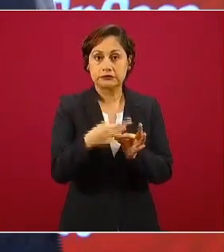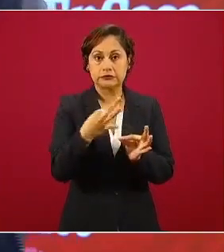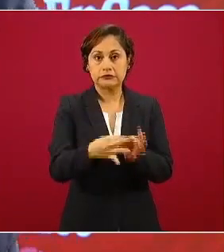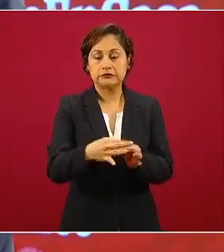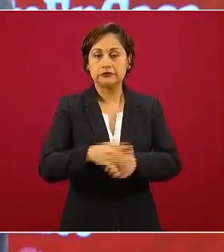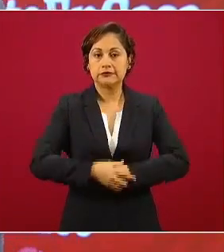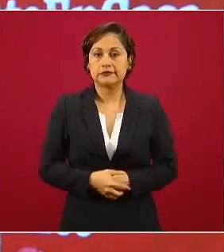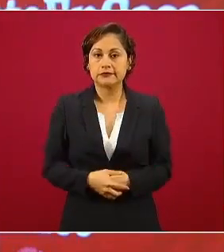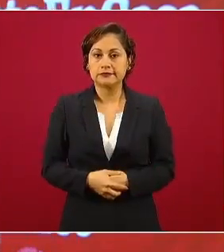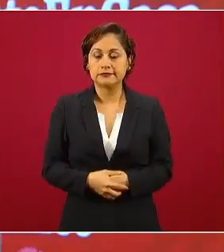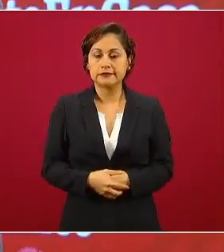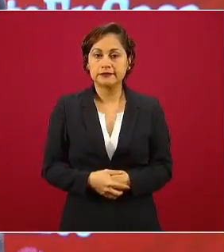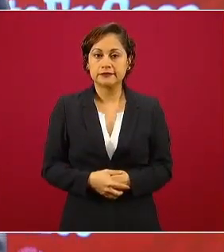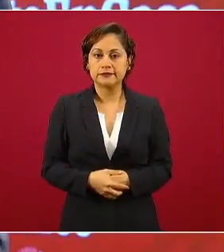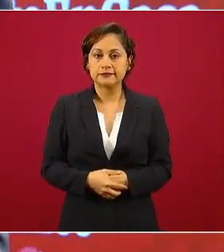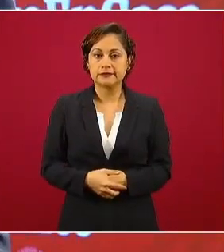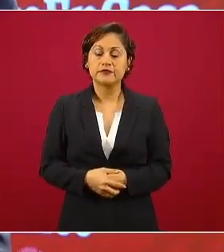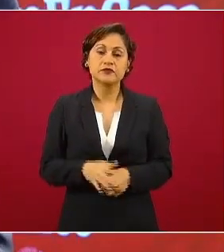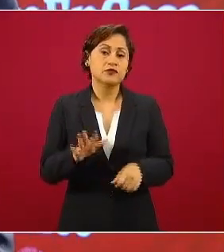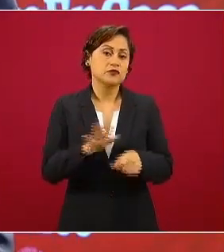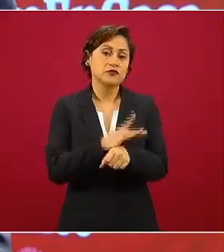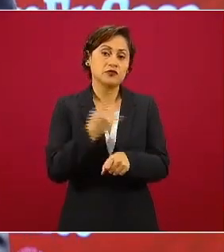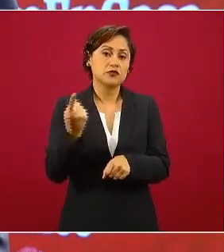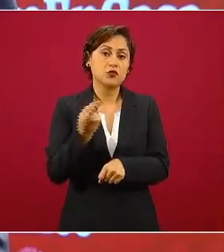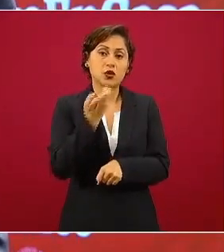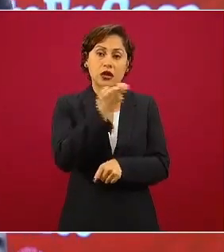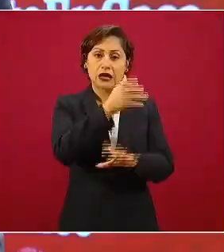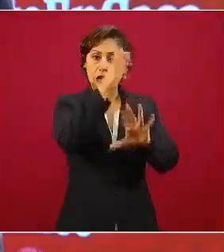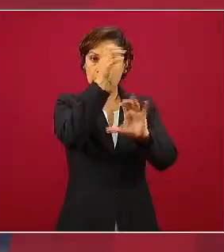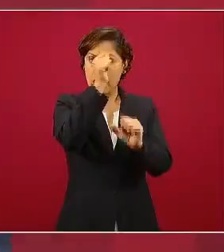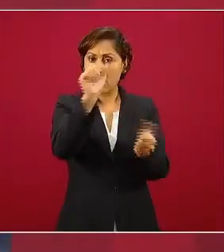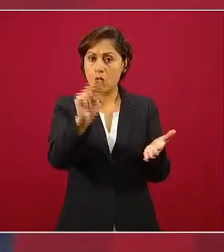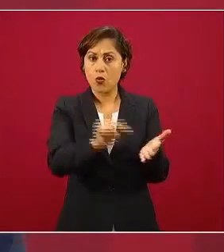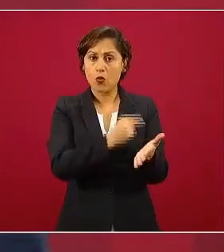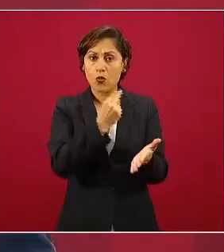que además se ha venido